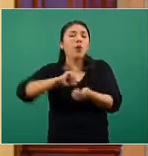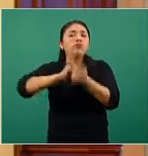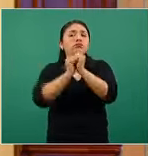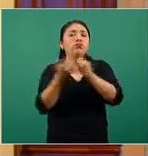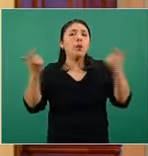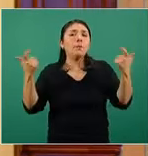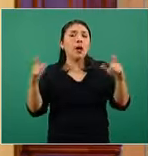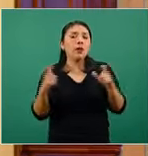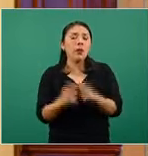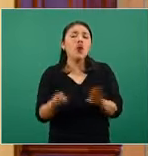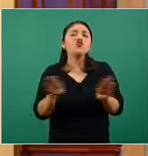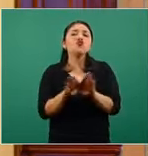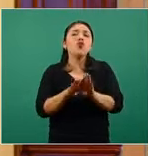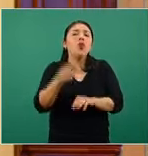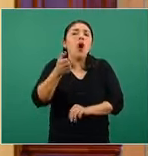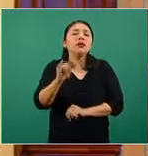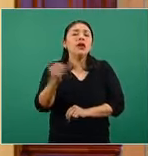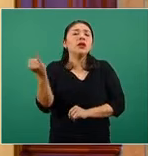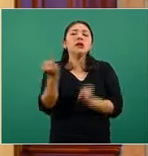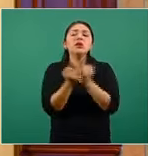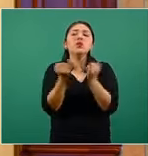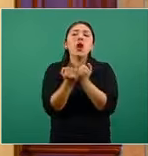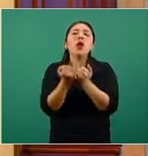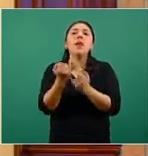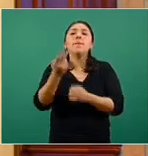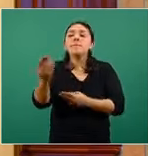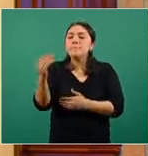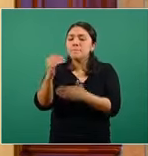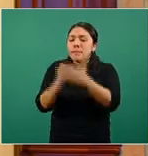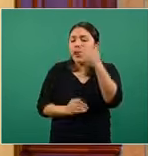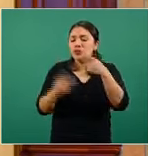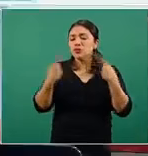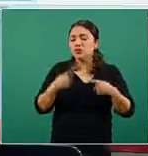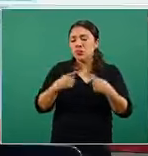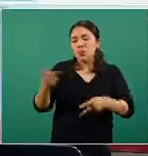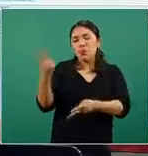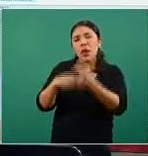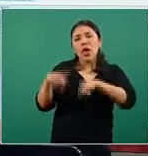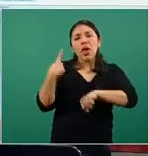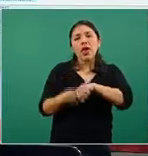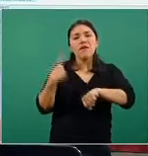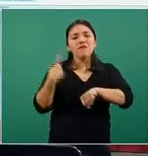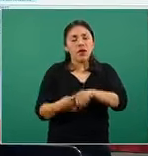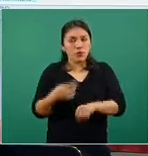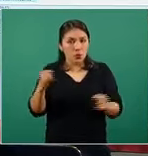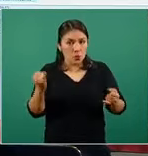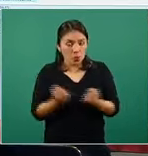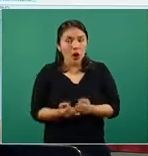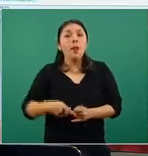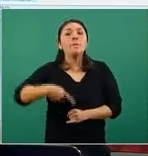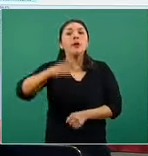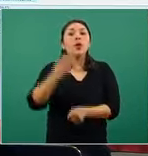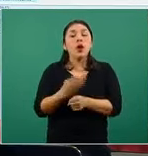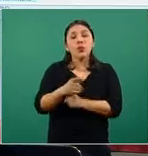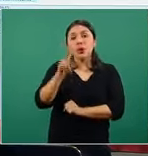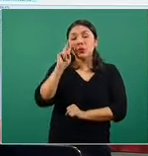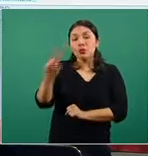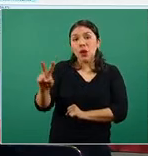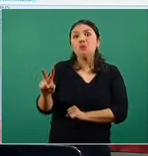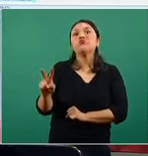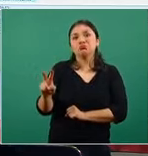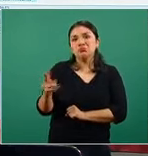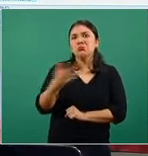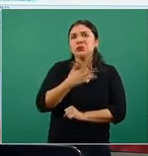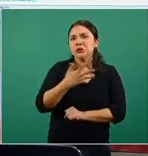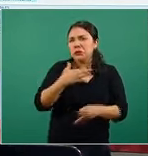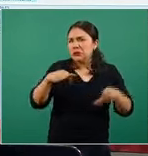a los niveles en que disminuye la carga de casos confirmados, es decir, la carga incidente. Sin embargo, aquí estamos viendo ya